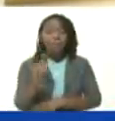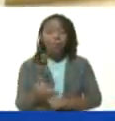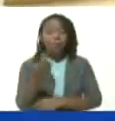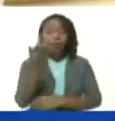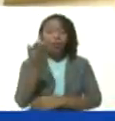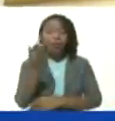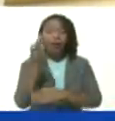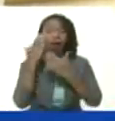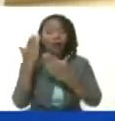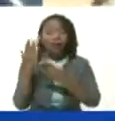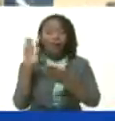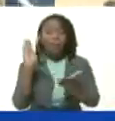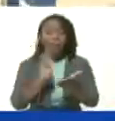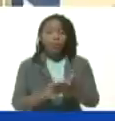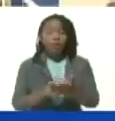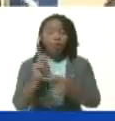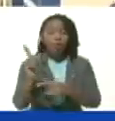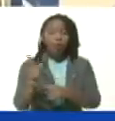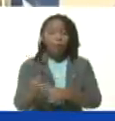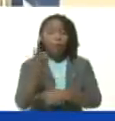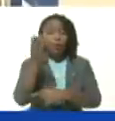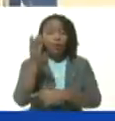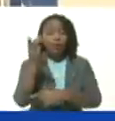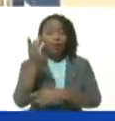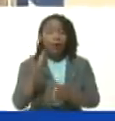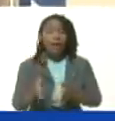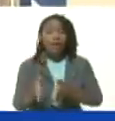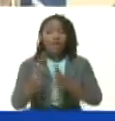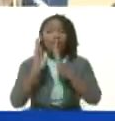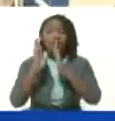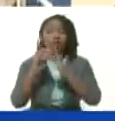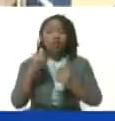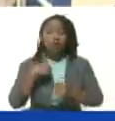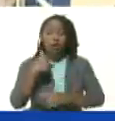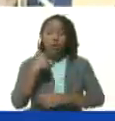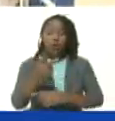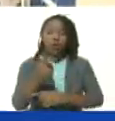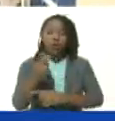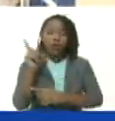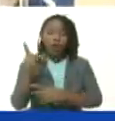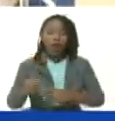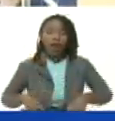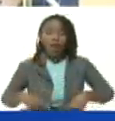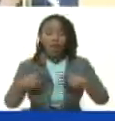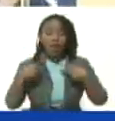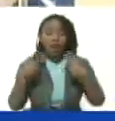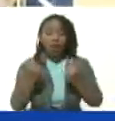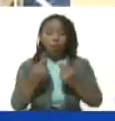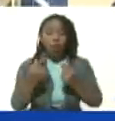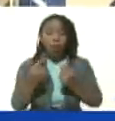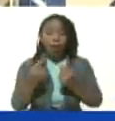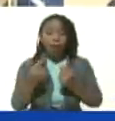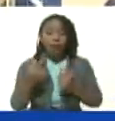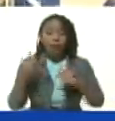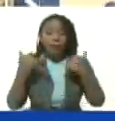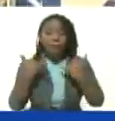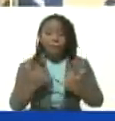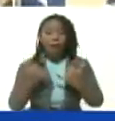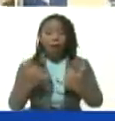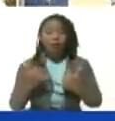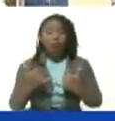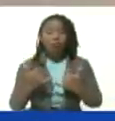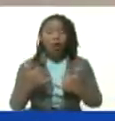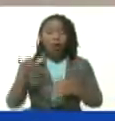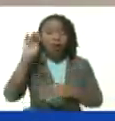definido, uno de los motores y columnas, diría yo, de la vida económica del presente y del futuro.